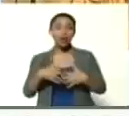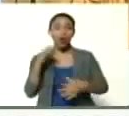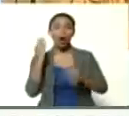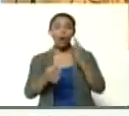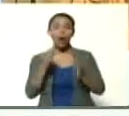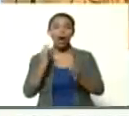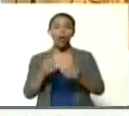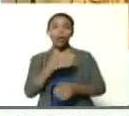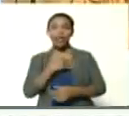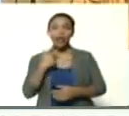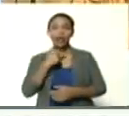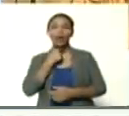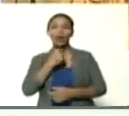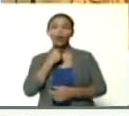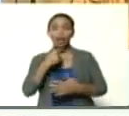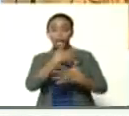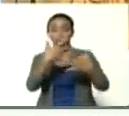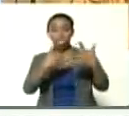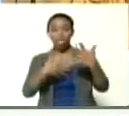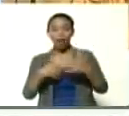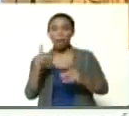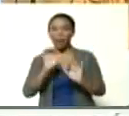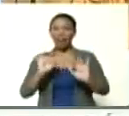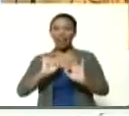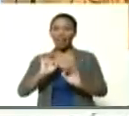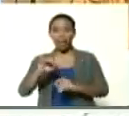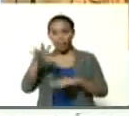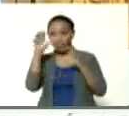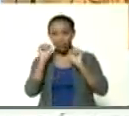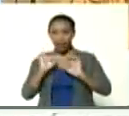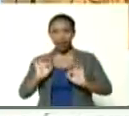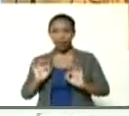escribir así para que nadie los entienda, para echársela.